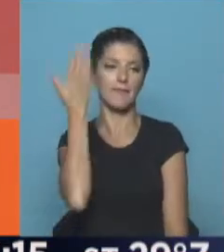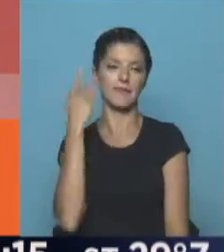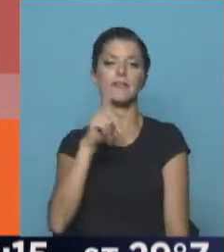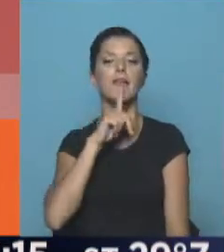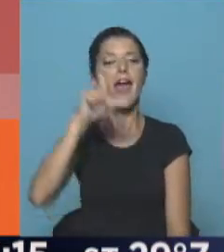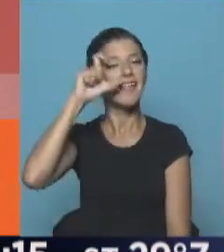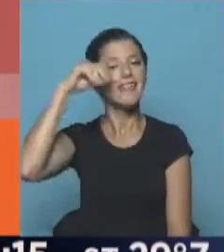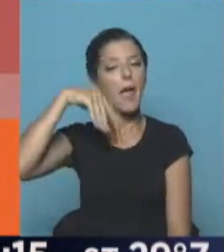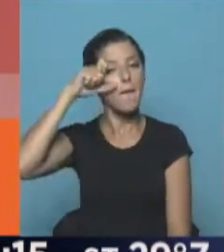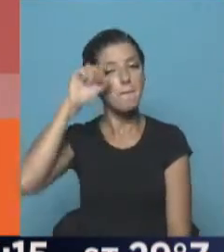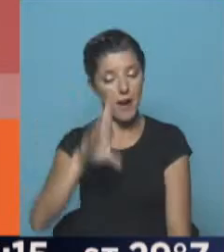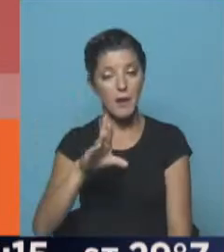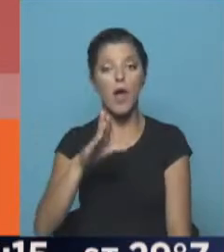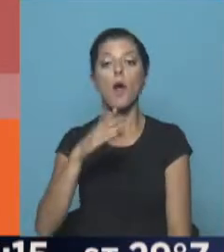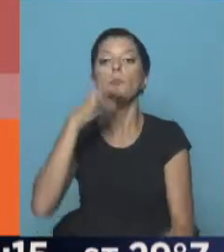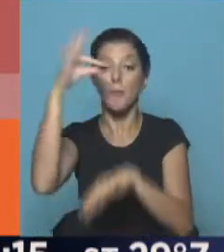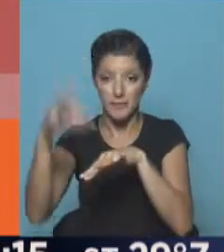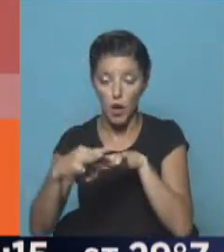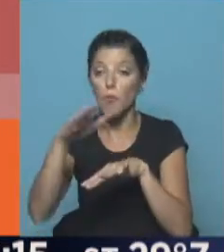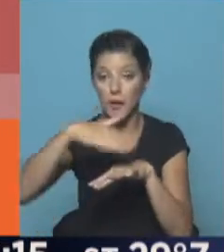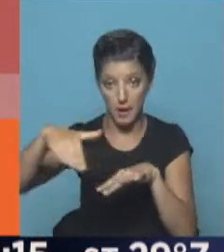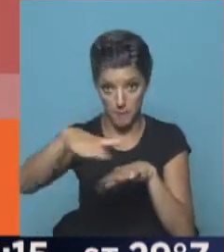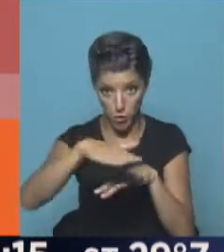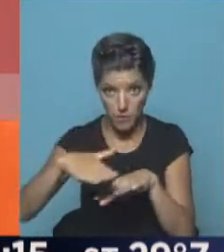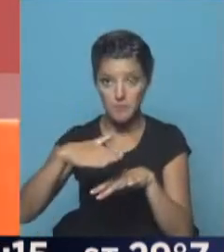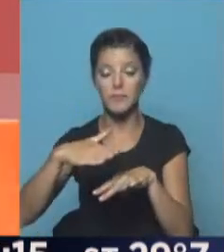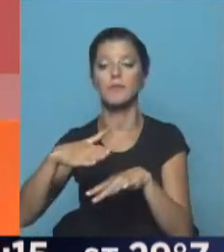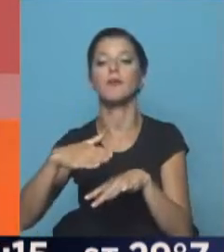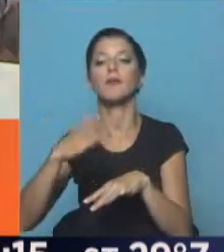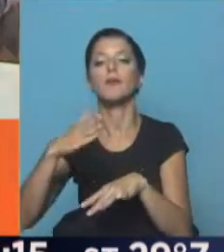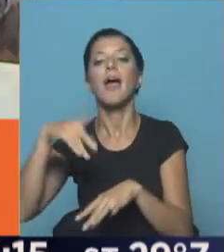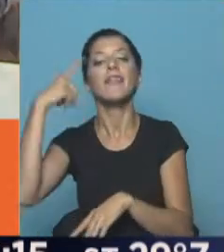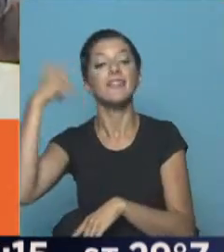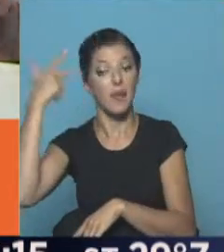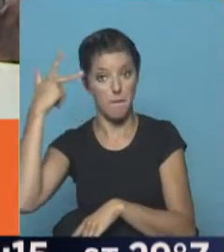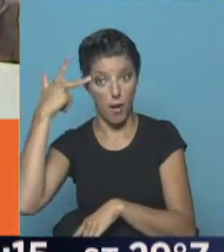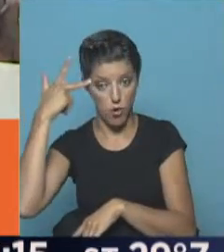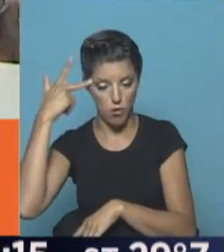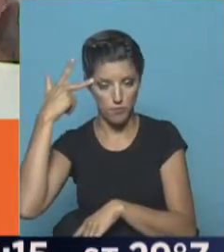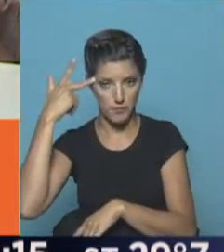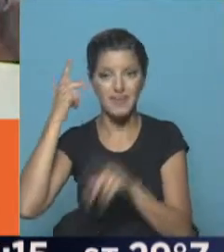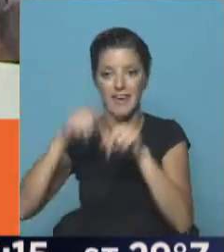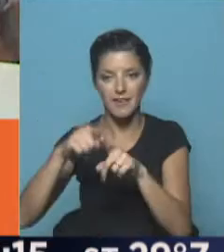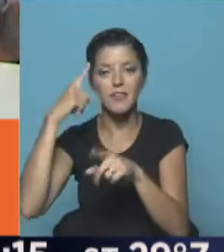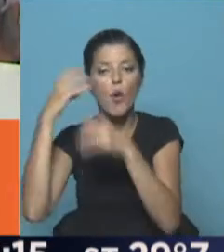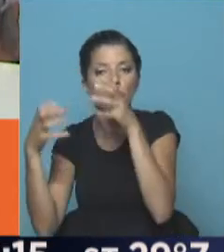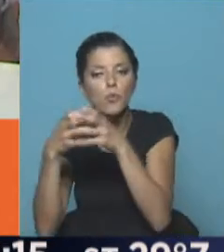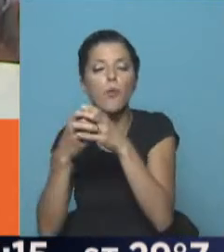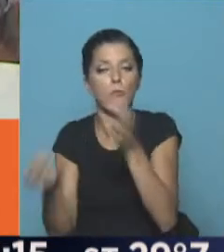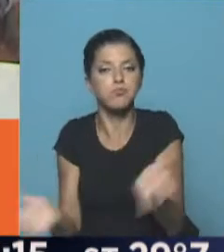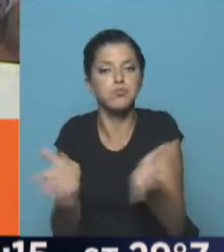la federación de san pablo que fue un activo digamos propulsor y organizador